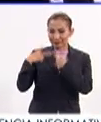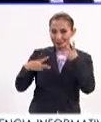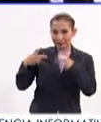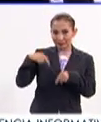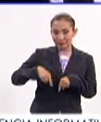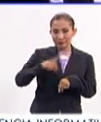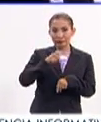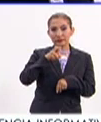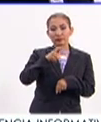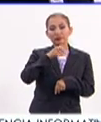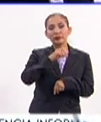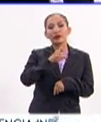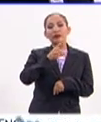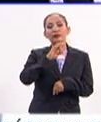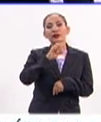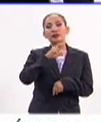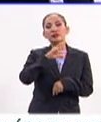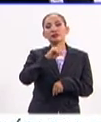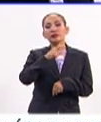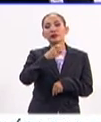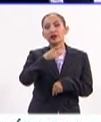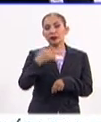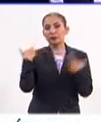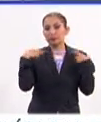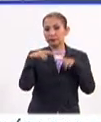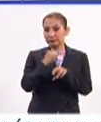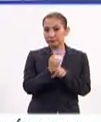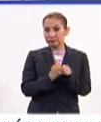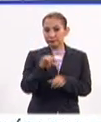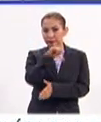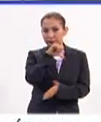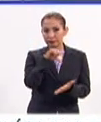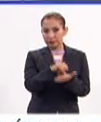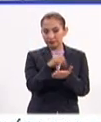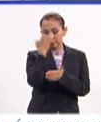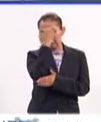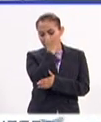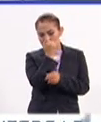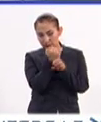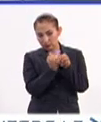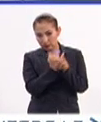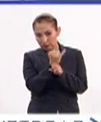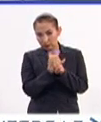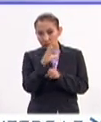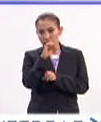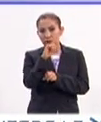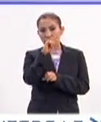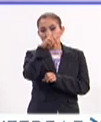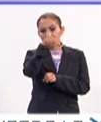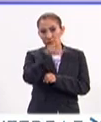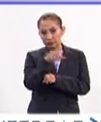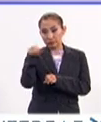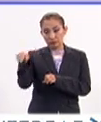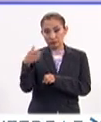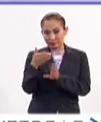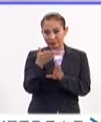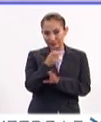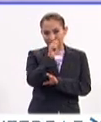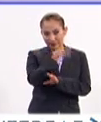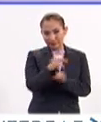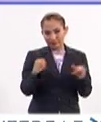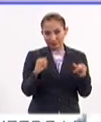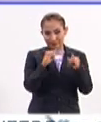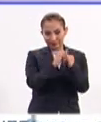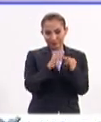estudio? El doctor Francisco Gil Villegas Montiel. Él es profesor e investigador del Centro de Estudios, precisamente del Colegio de México, que fue una de